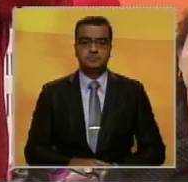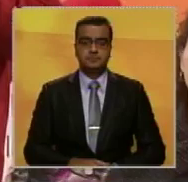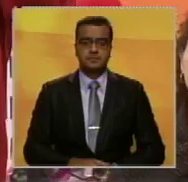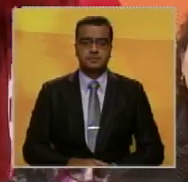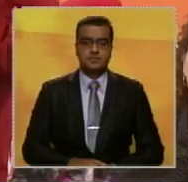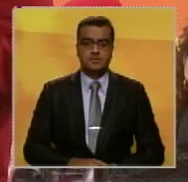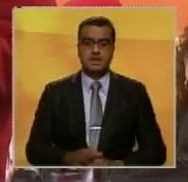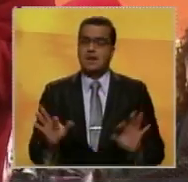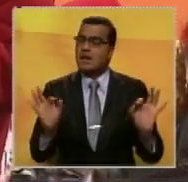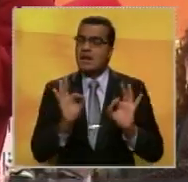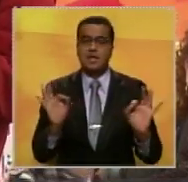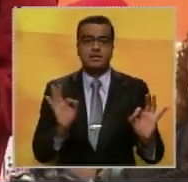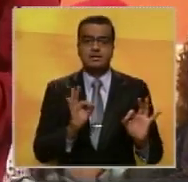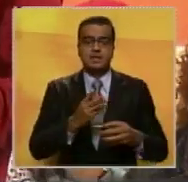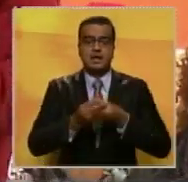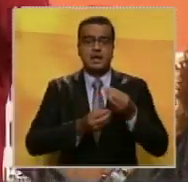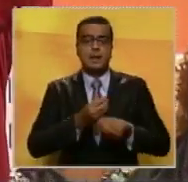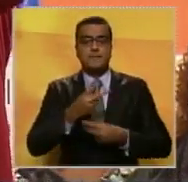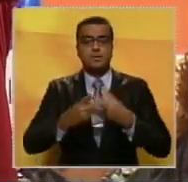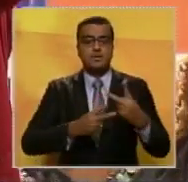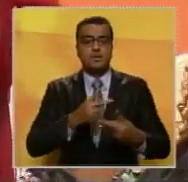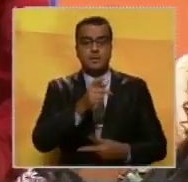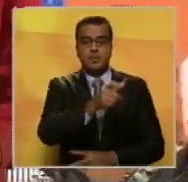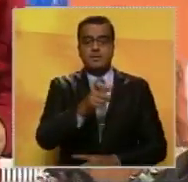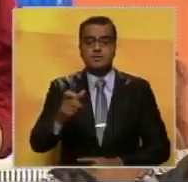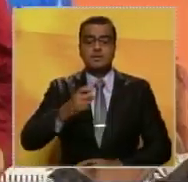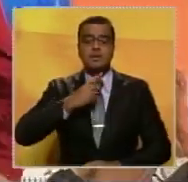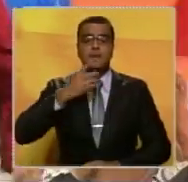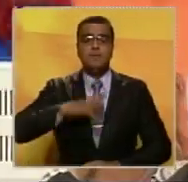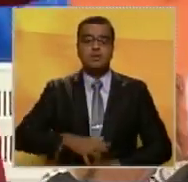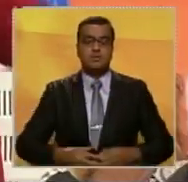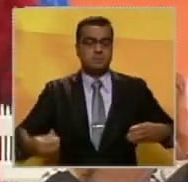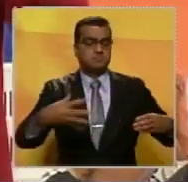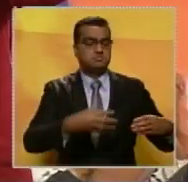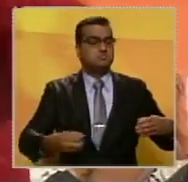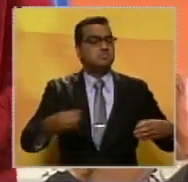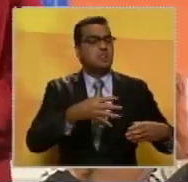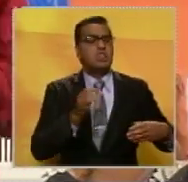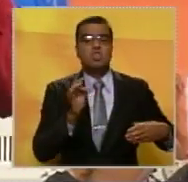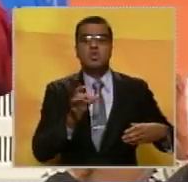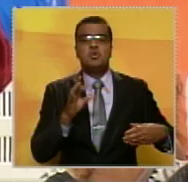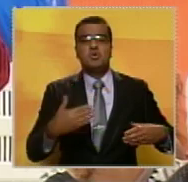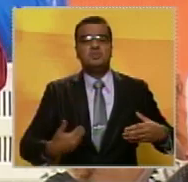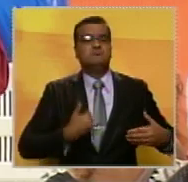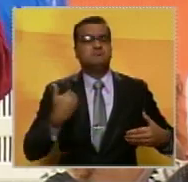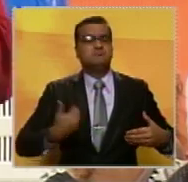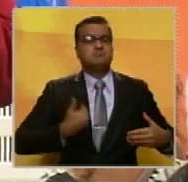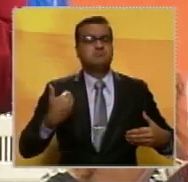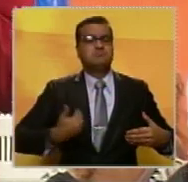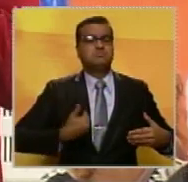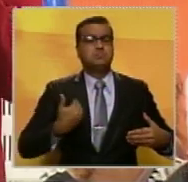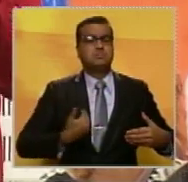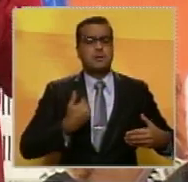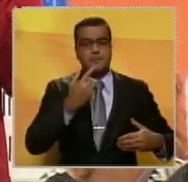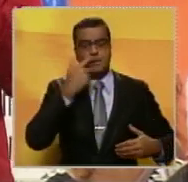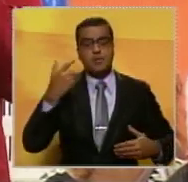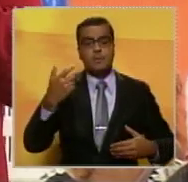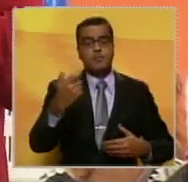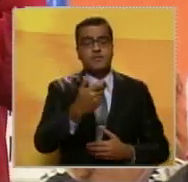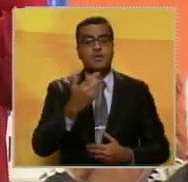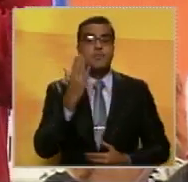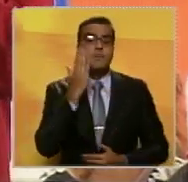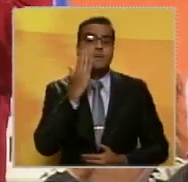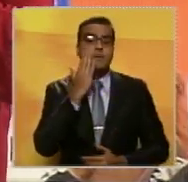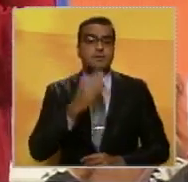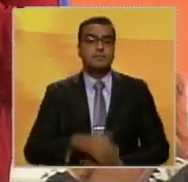Nadie que haga política sobre la base de acumular dolores y sufrimiento para un pueblo, para unas